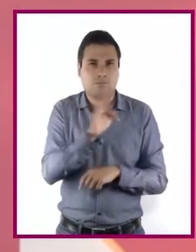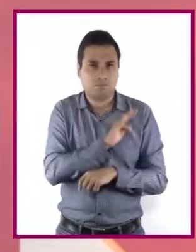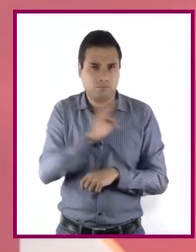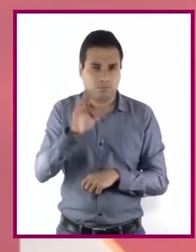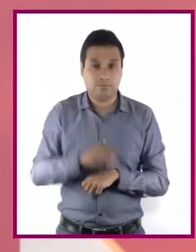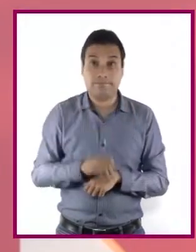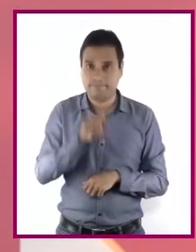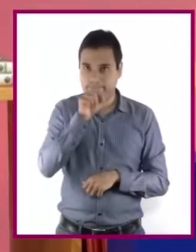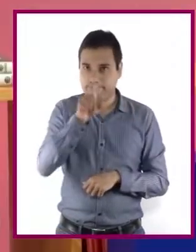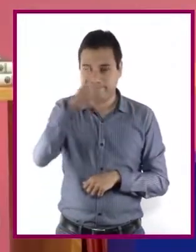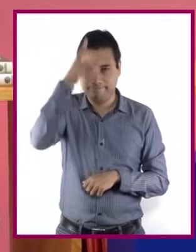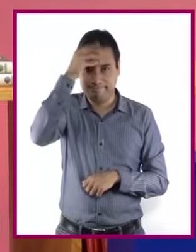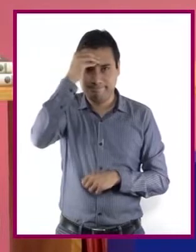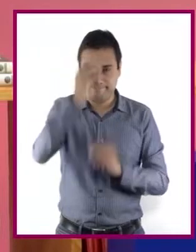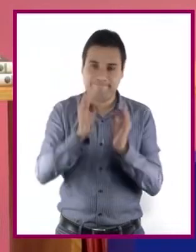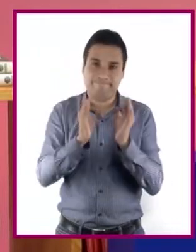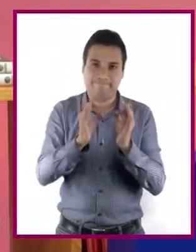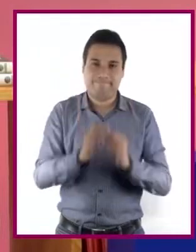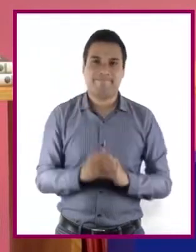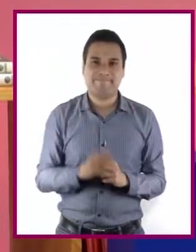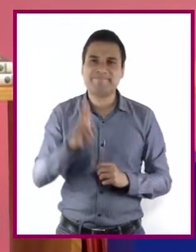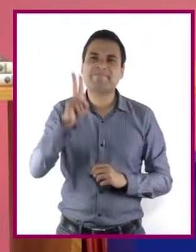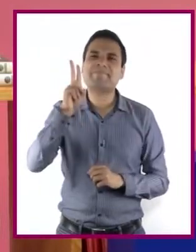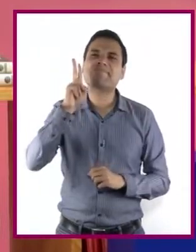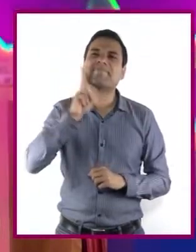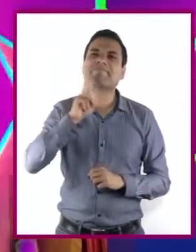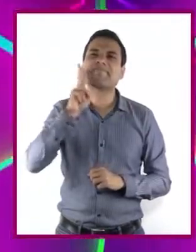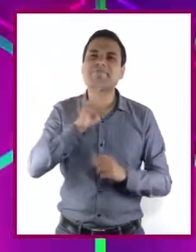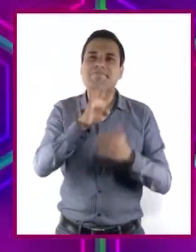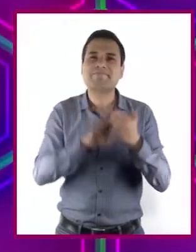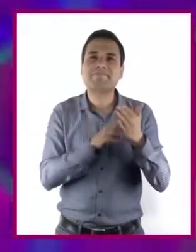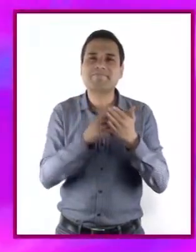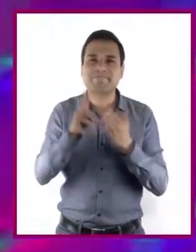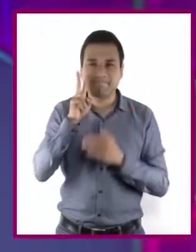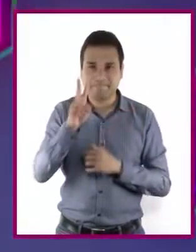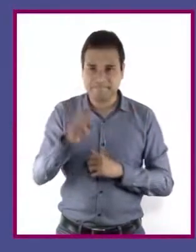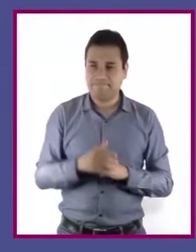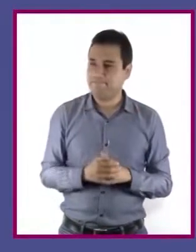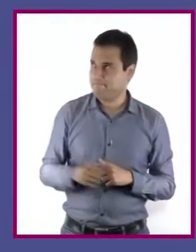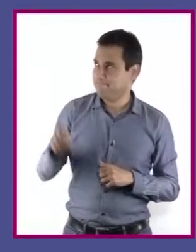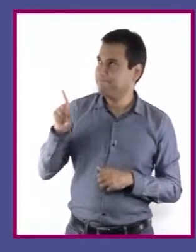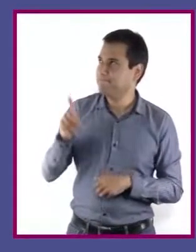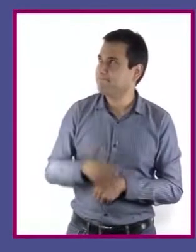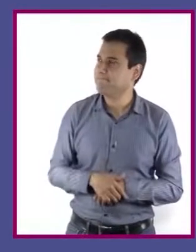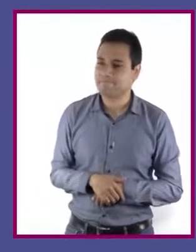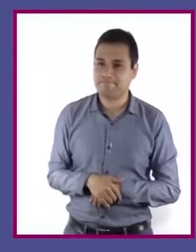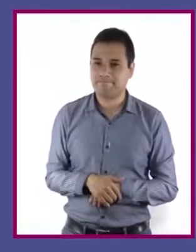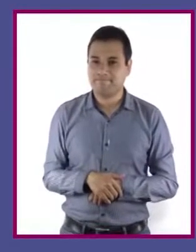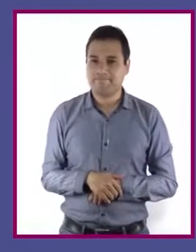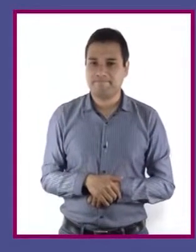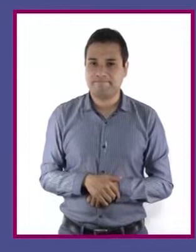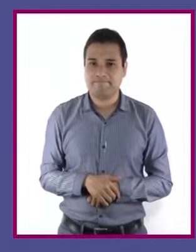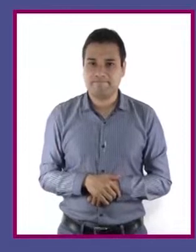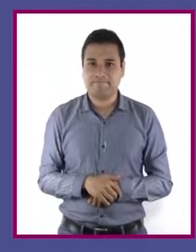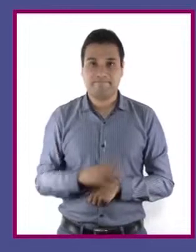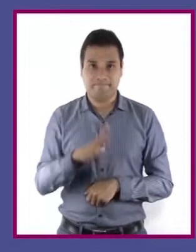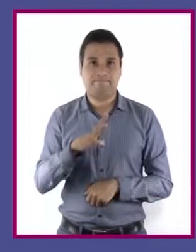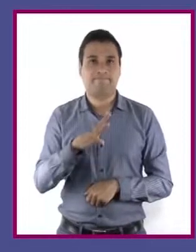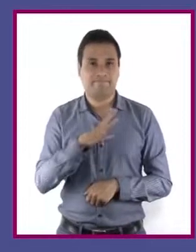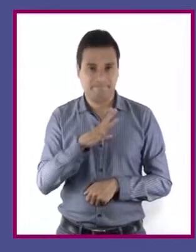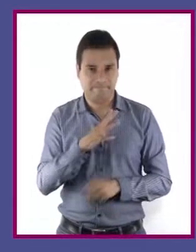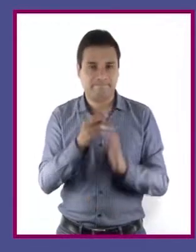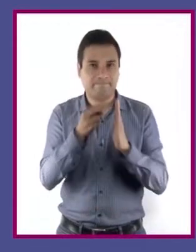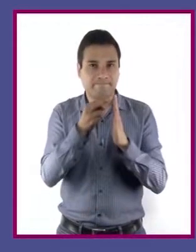del aprendizaje. ¿Qué te parece, profesora, si vamos a la rúbrica? En ella se encuentran los criterios y aspectos a